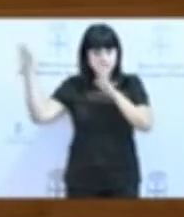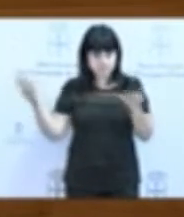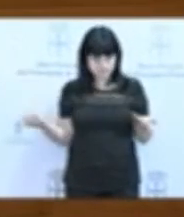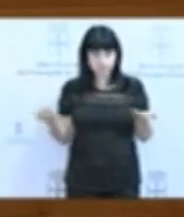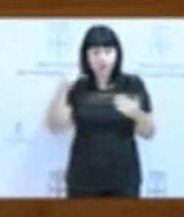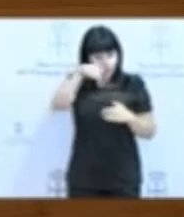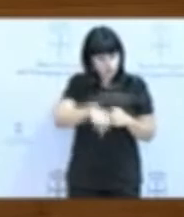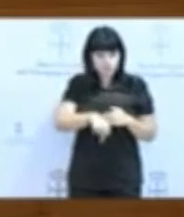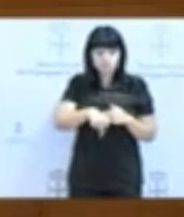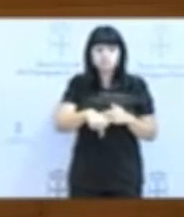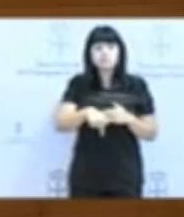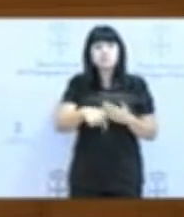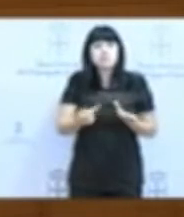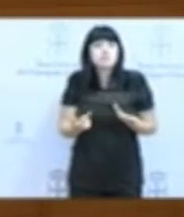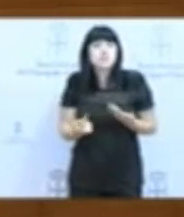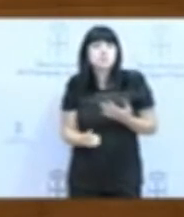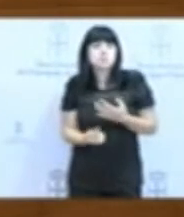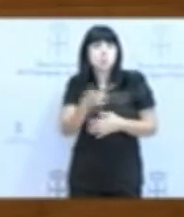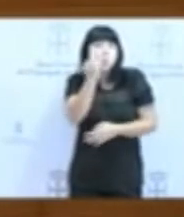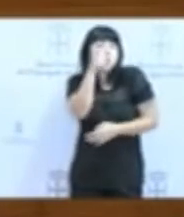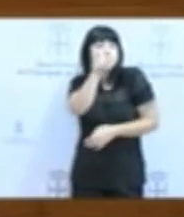tribuna alguien hiciese un corte de manga.